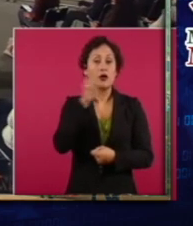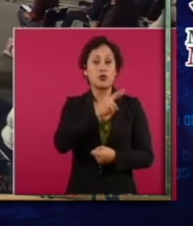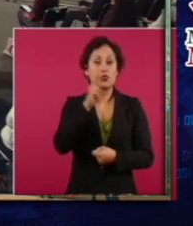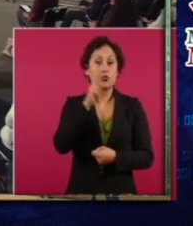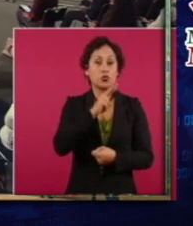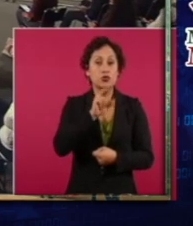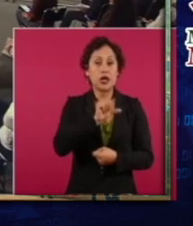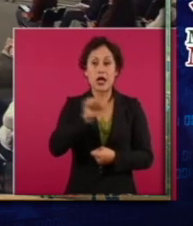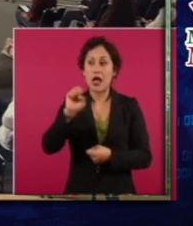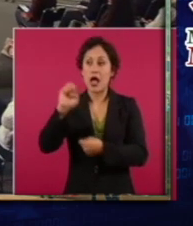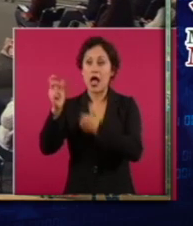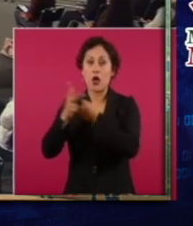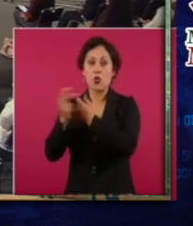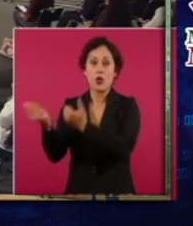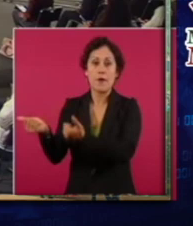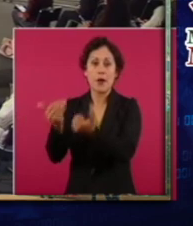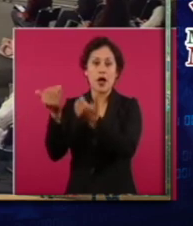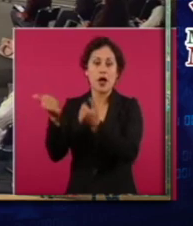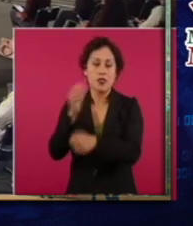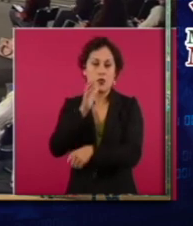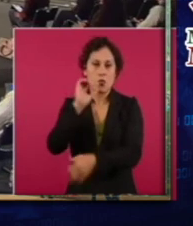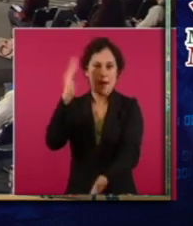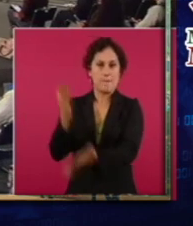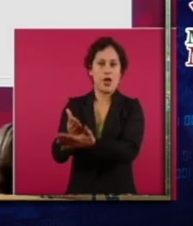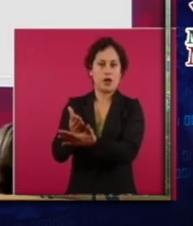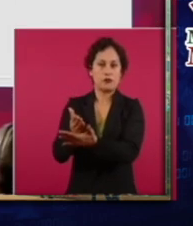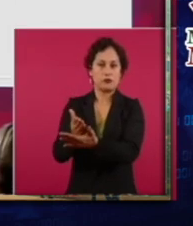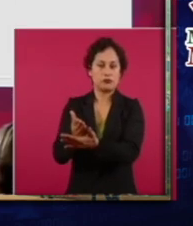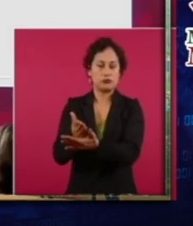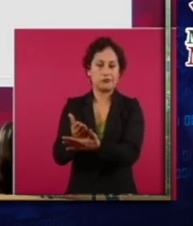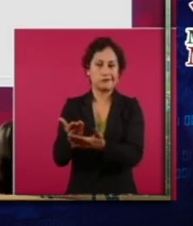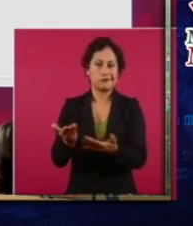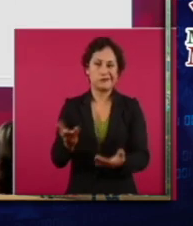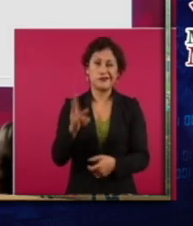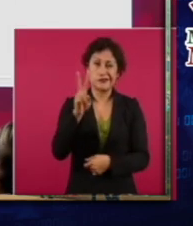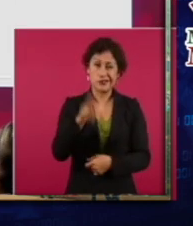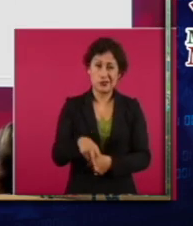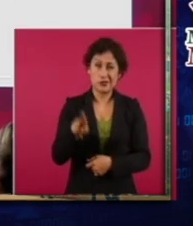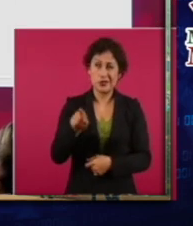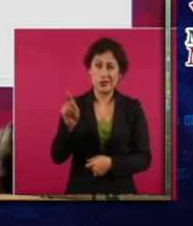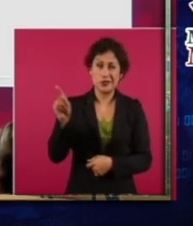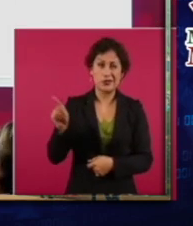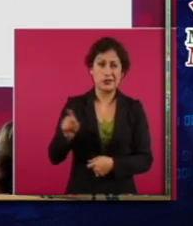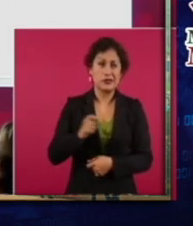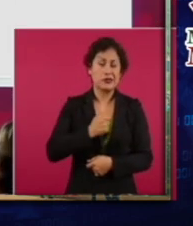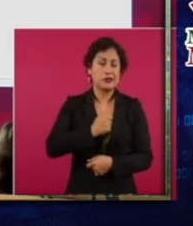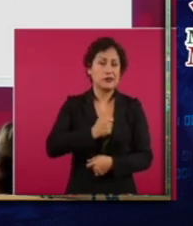Todas estas cosas que se están dando, lamentablemente,